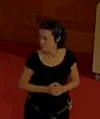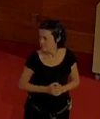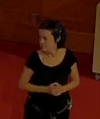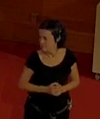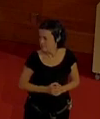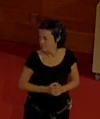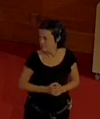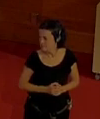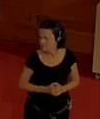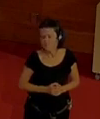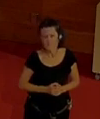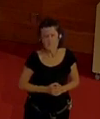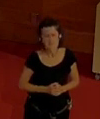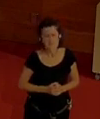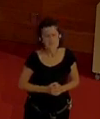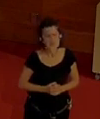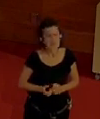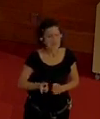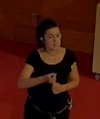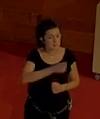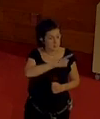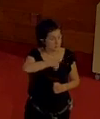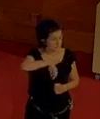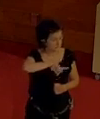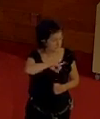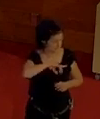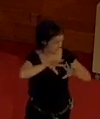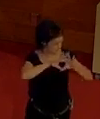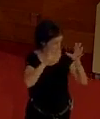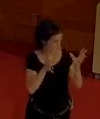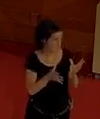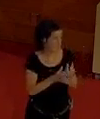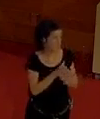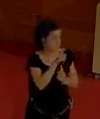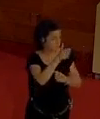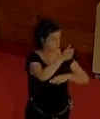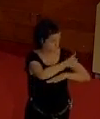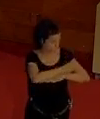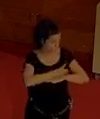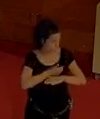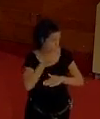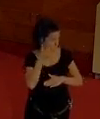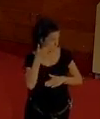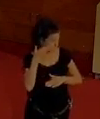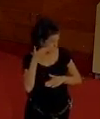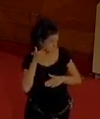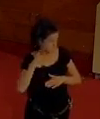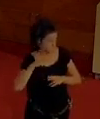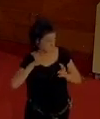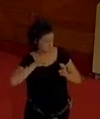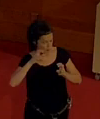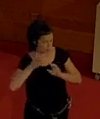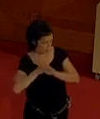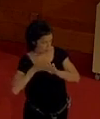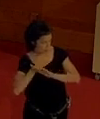eh nosotros privilegiados ciudadanos de este planeta y eso lo he dicho en esta sala hablando de otro los temas nosotros